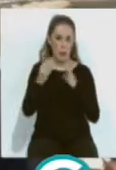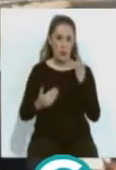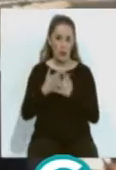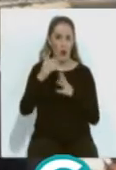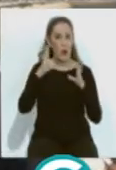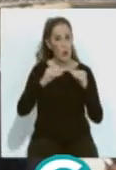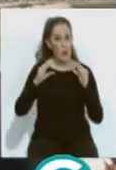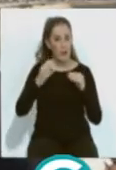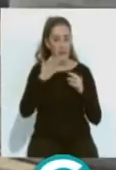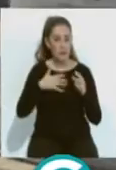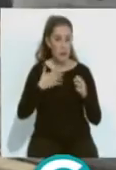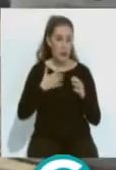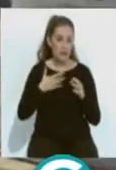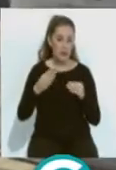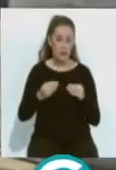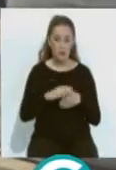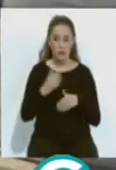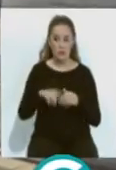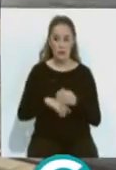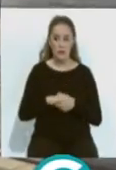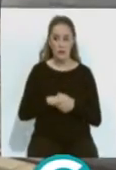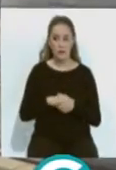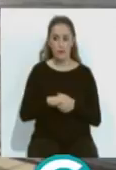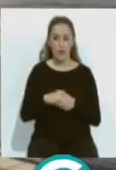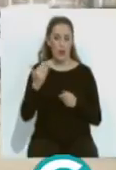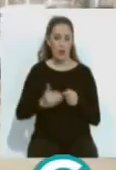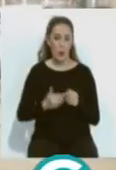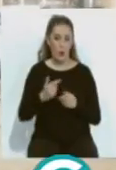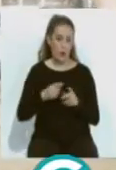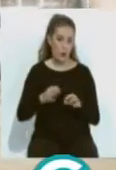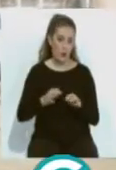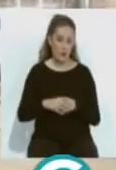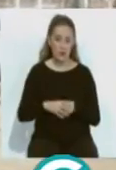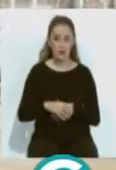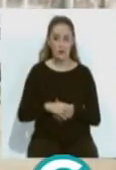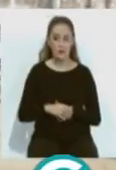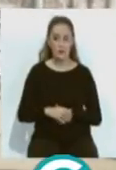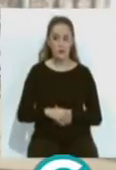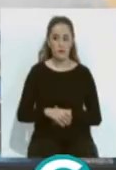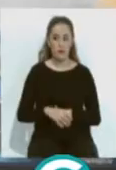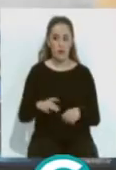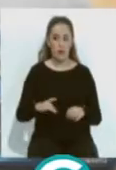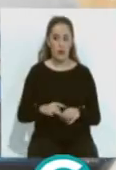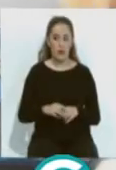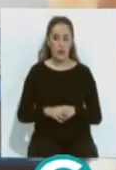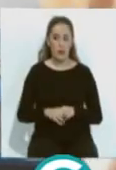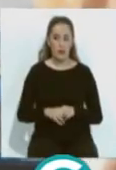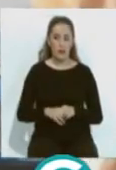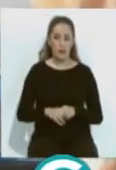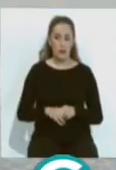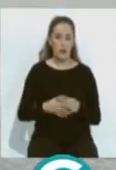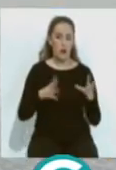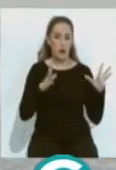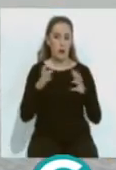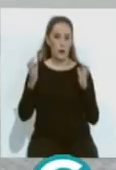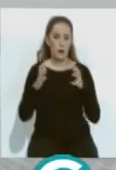que la humedad sí les molesta mucho. La visibilidad, sobre todo. Hombre, hay que tener muchísimo más cuidado, está claro. Con la